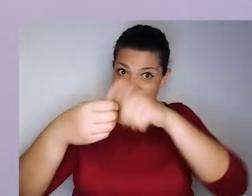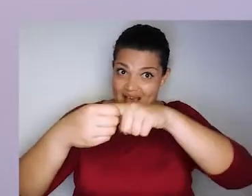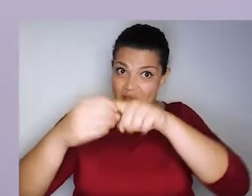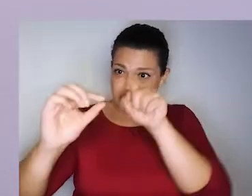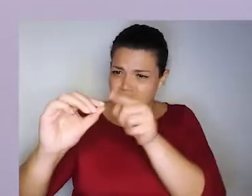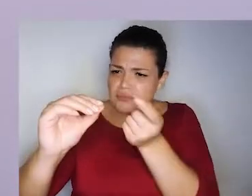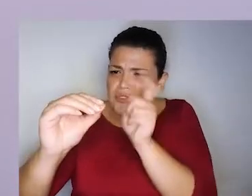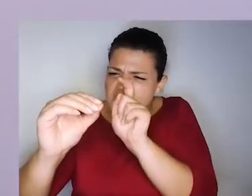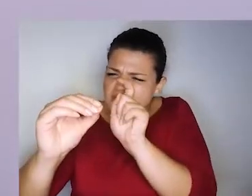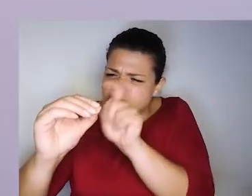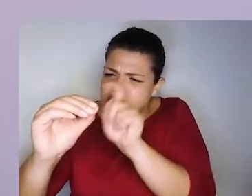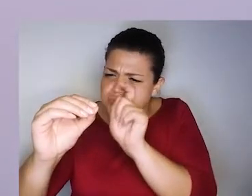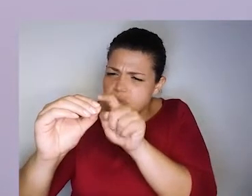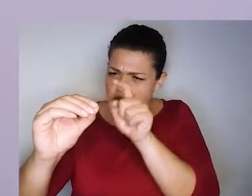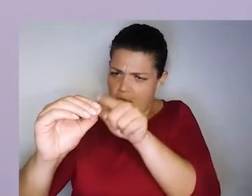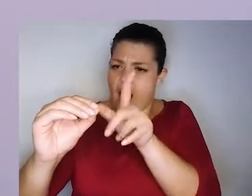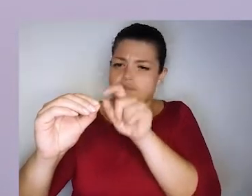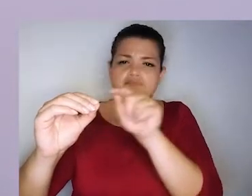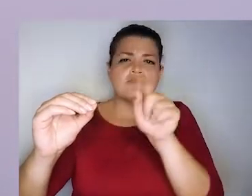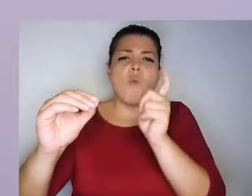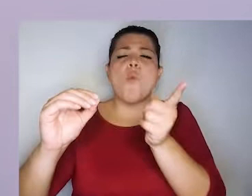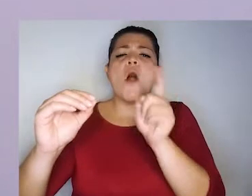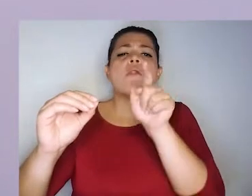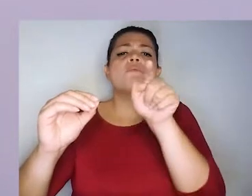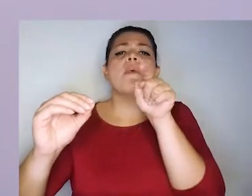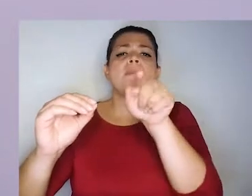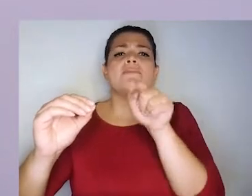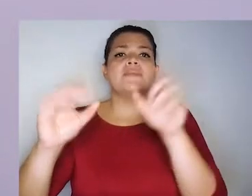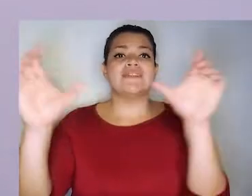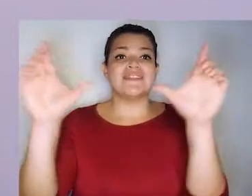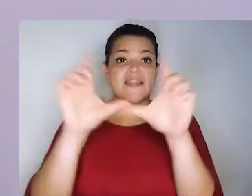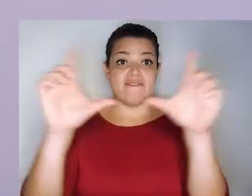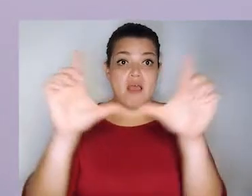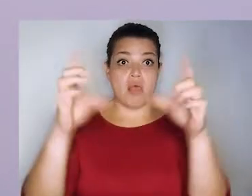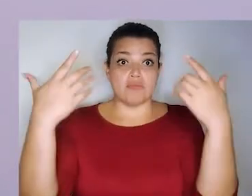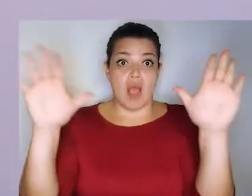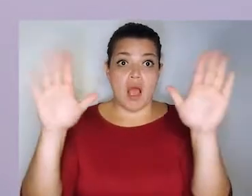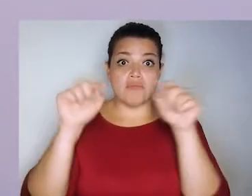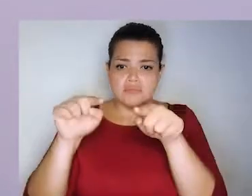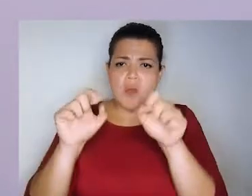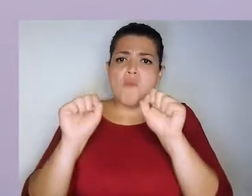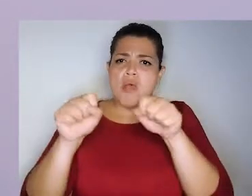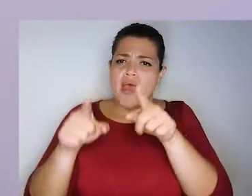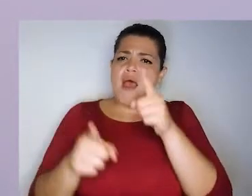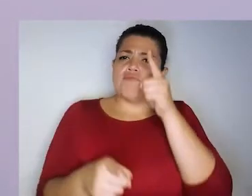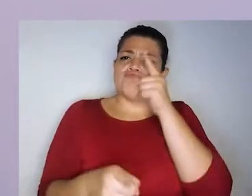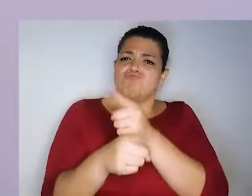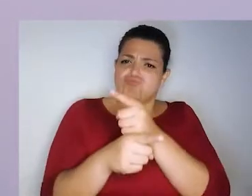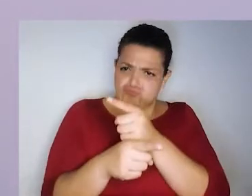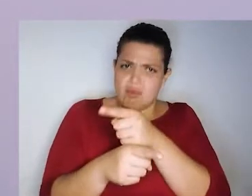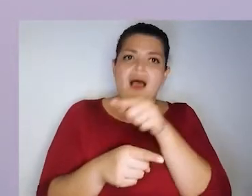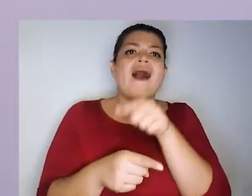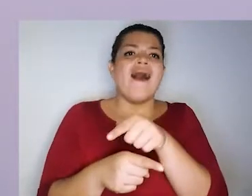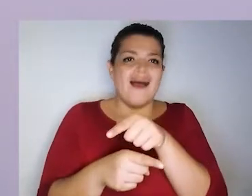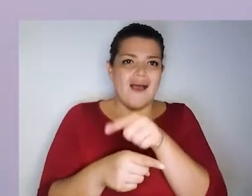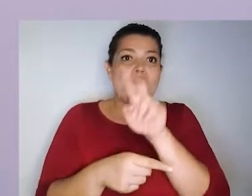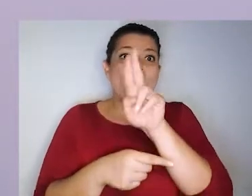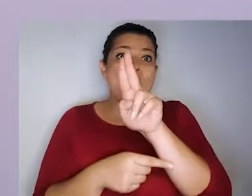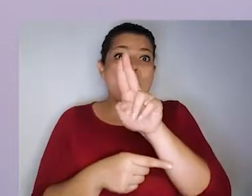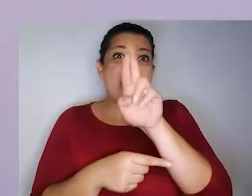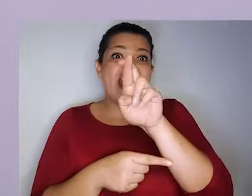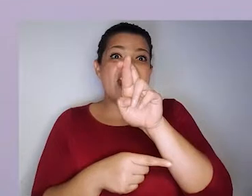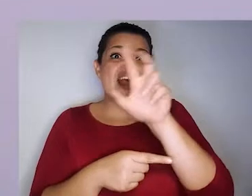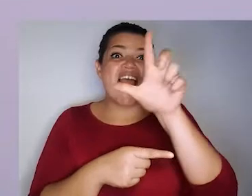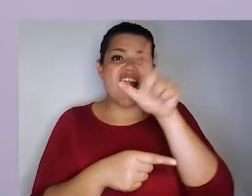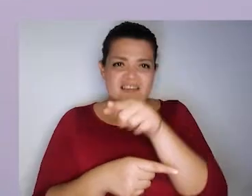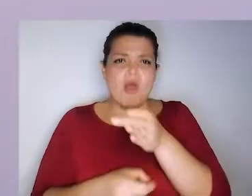Puede verificarlo haciendo clic sobre el icono, seleccionar certificado y de esa manera